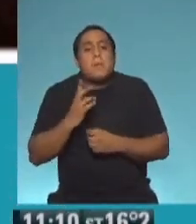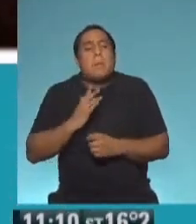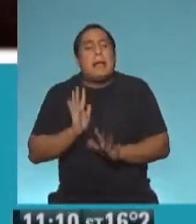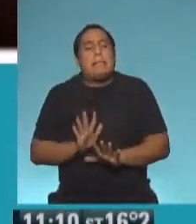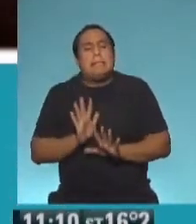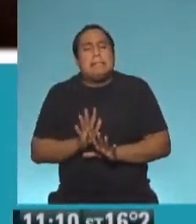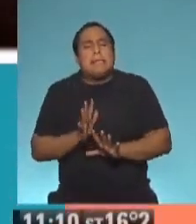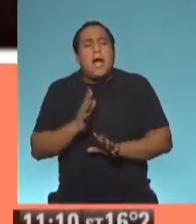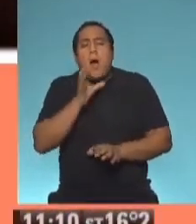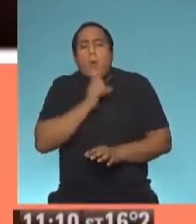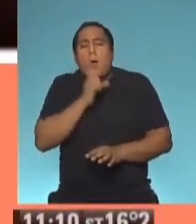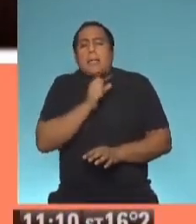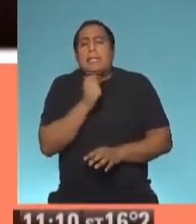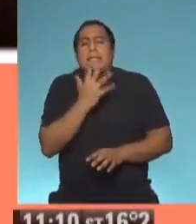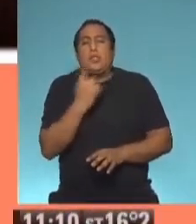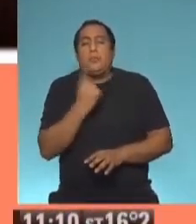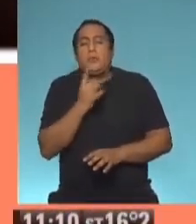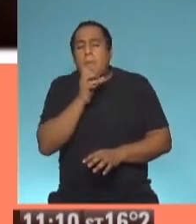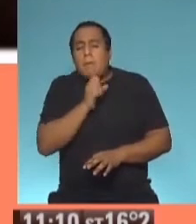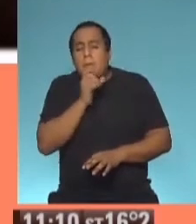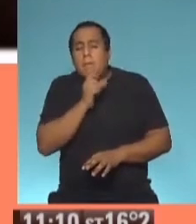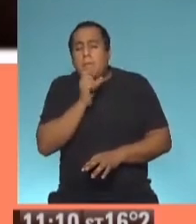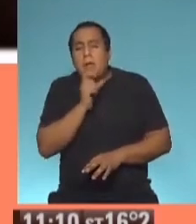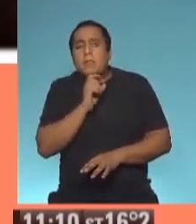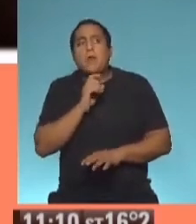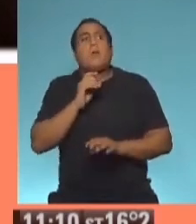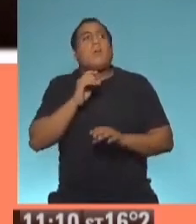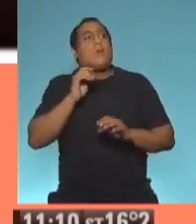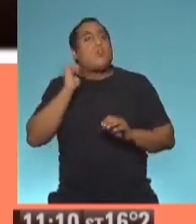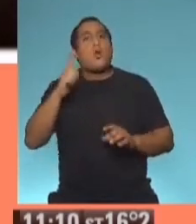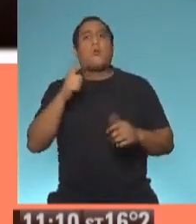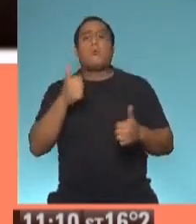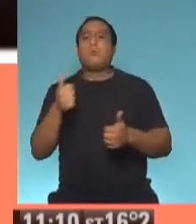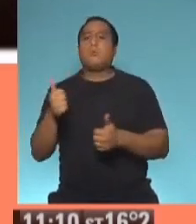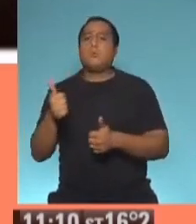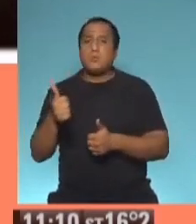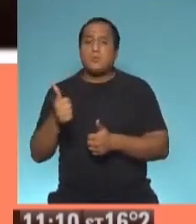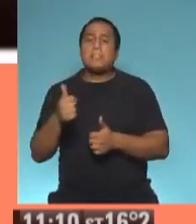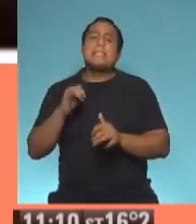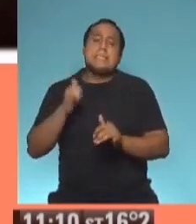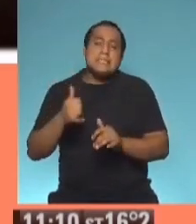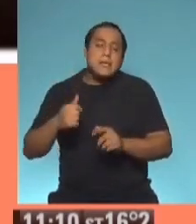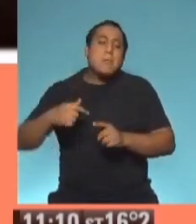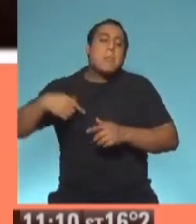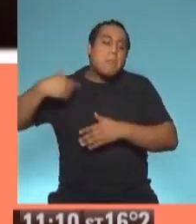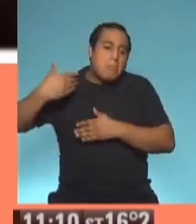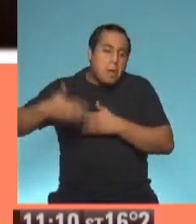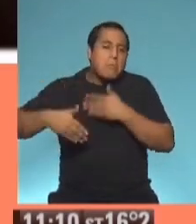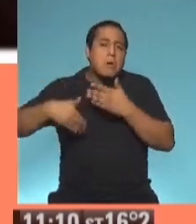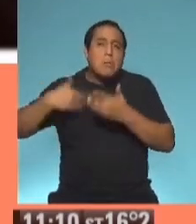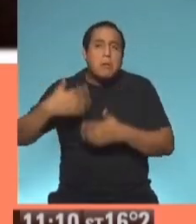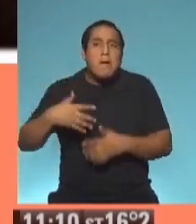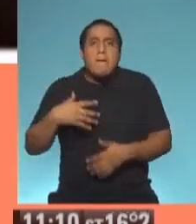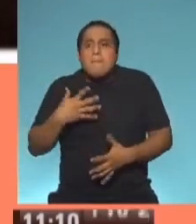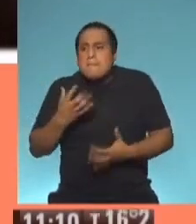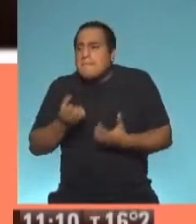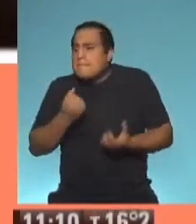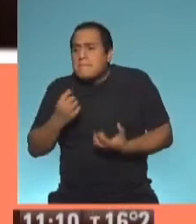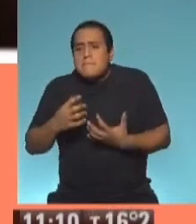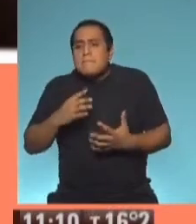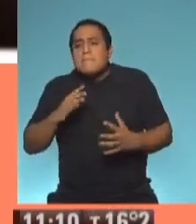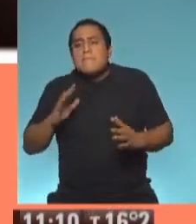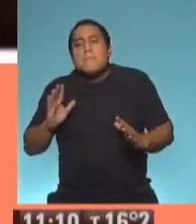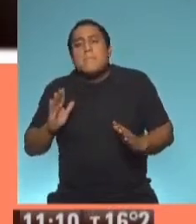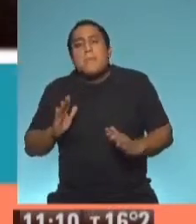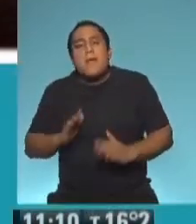5 minutos es un paso más que estoy dando en este camino, ¿no? Totalmente, y día a día va a bajar la intensidad y va a ser más